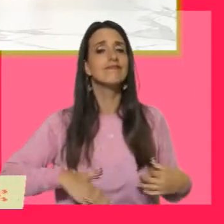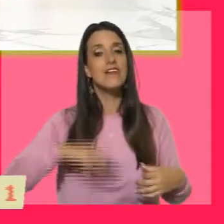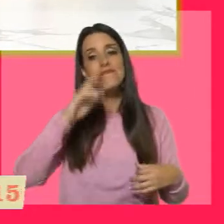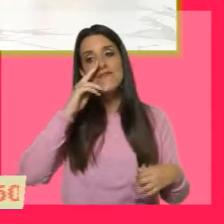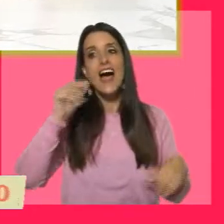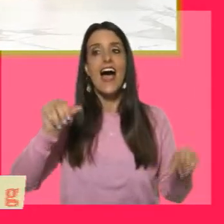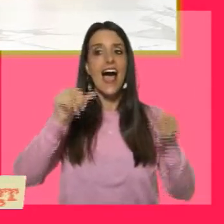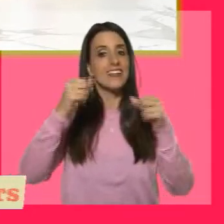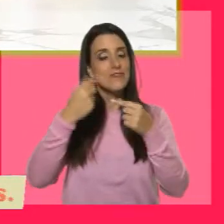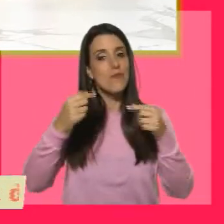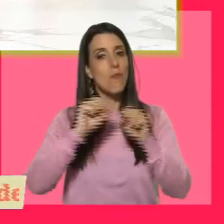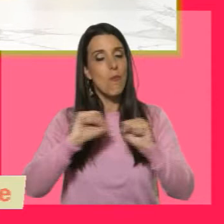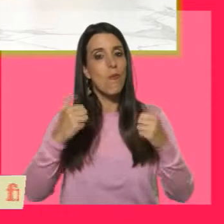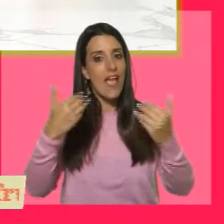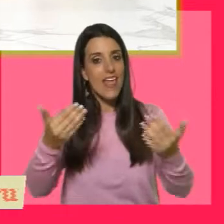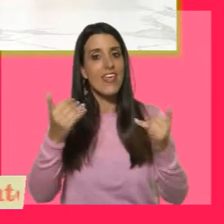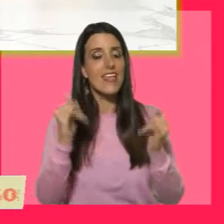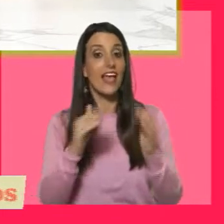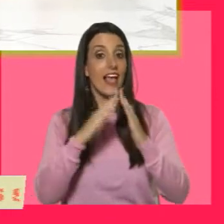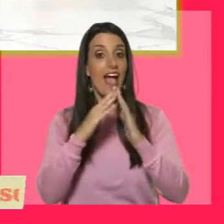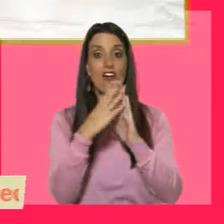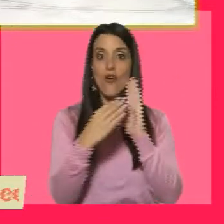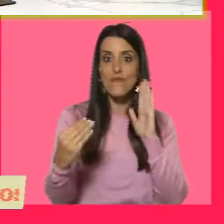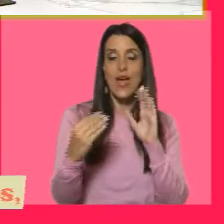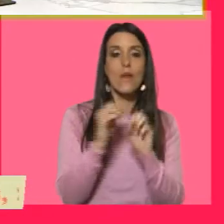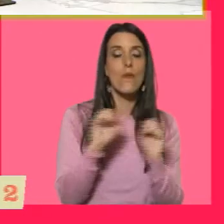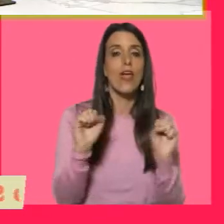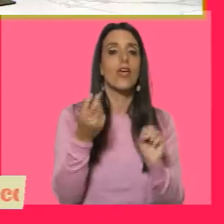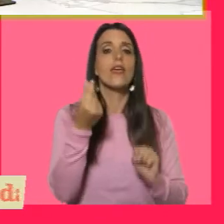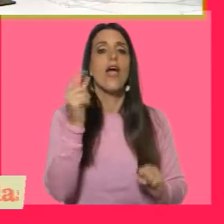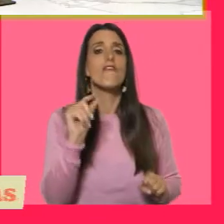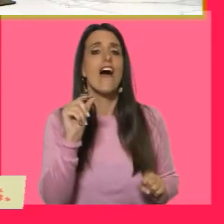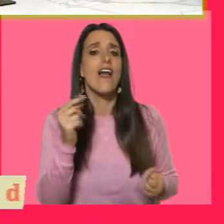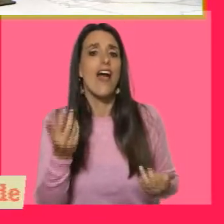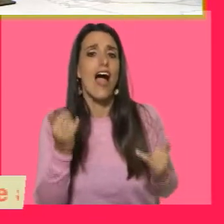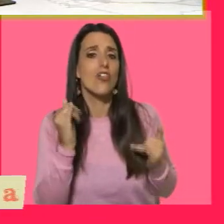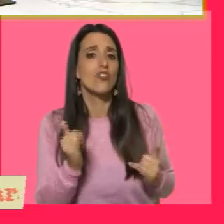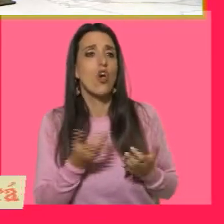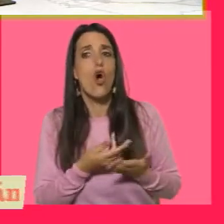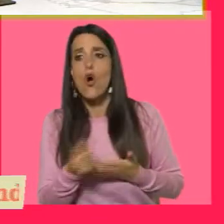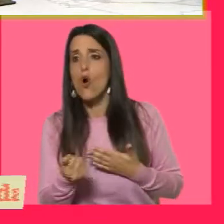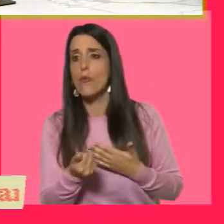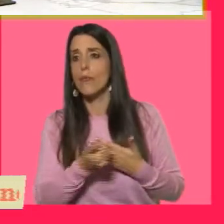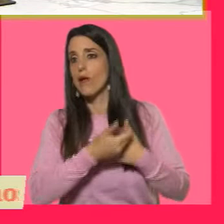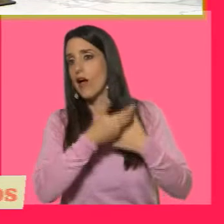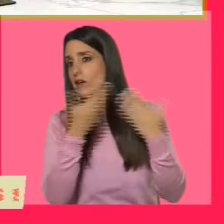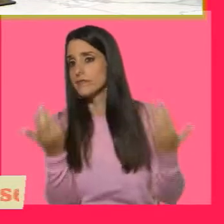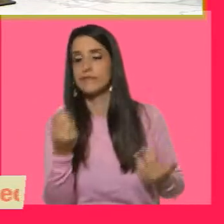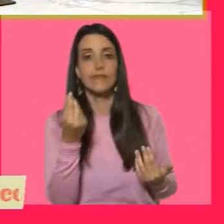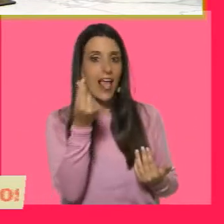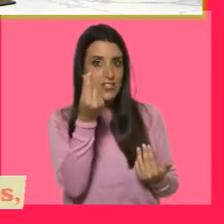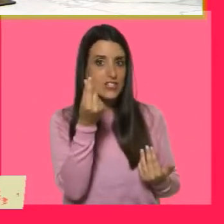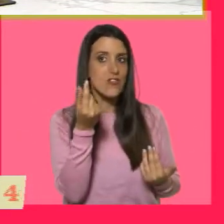Sí, claro, que ver que podamos hacerlo en casa también, en casa, ¿no? Que te ahorras un montón, claro. Porque la vas a comprar y tal, el precio es